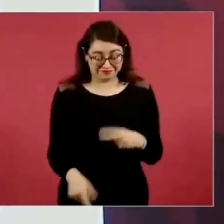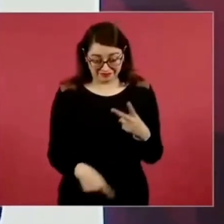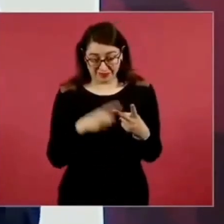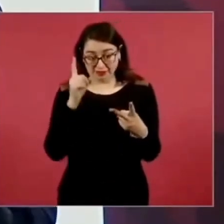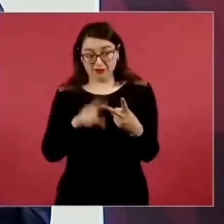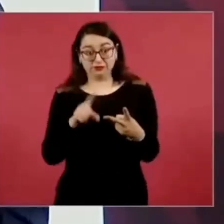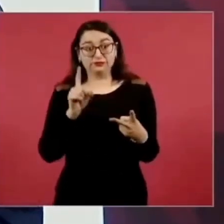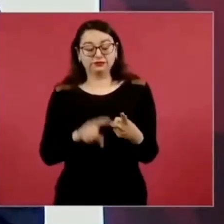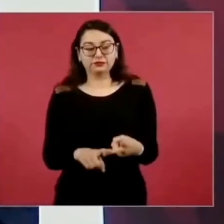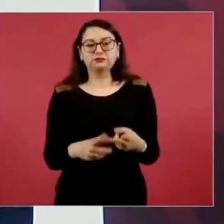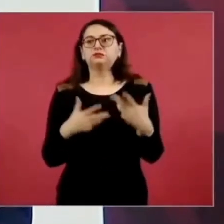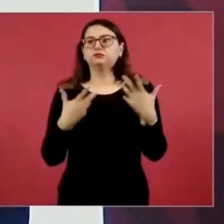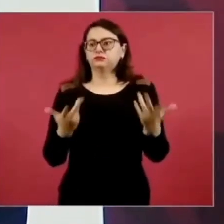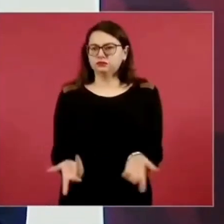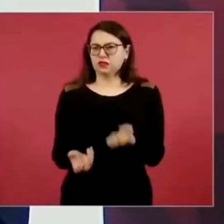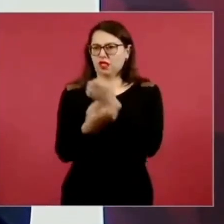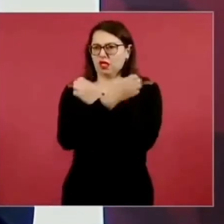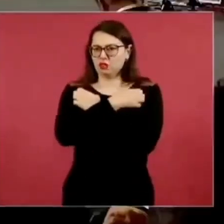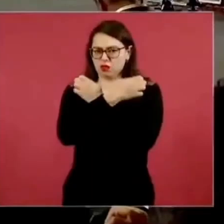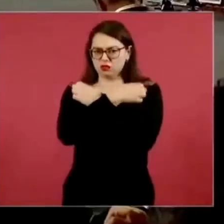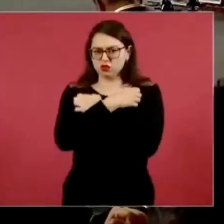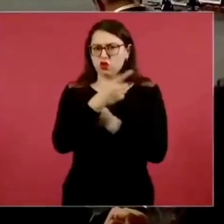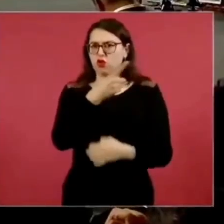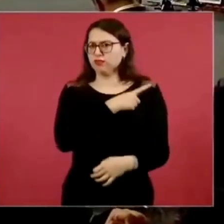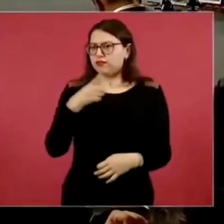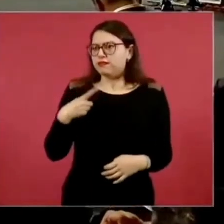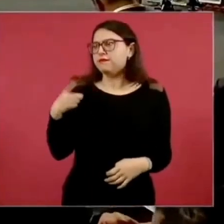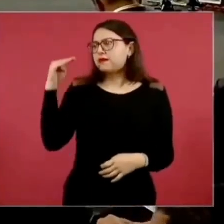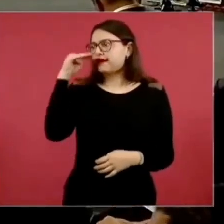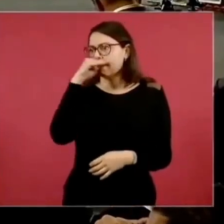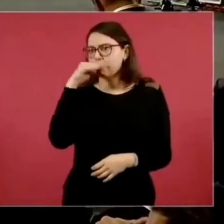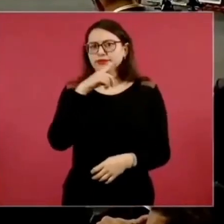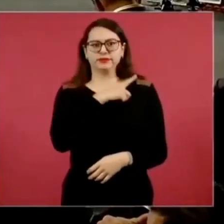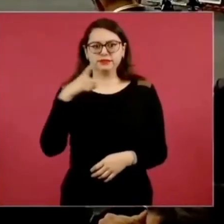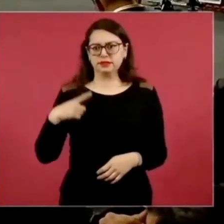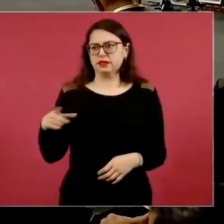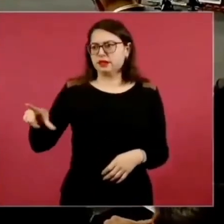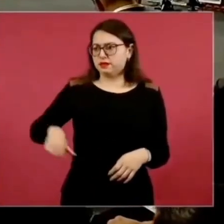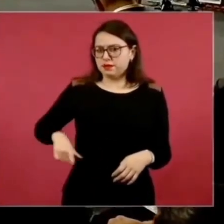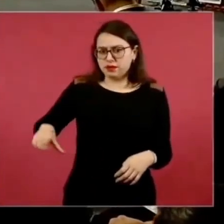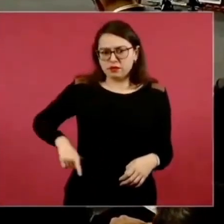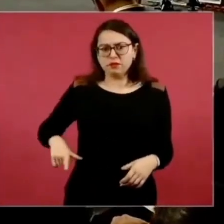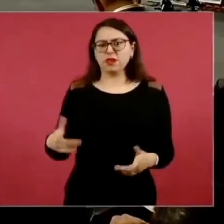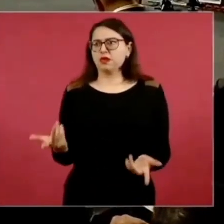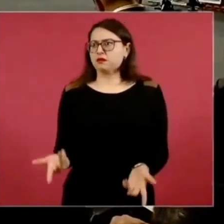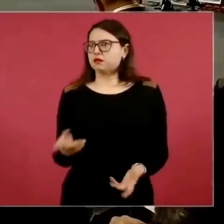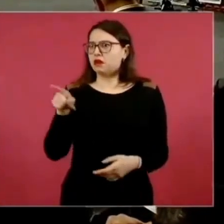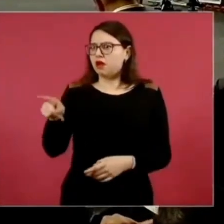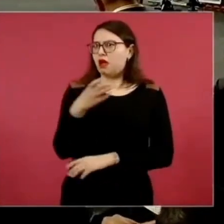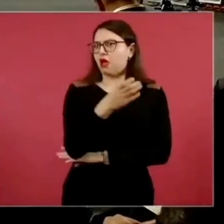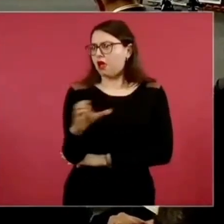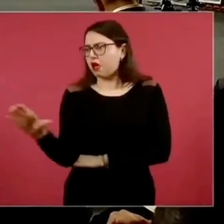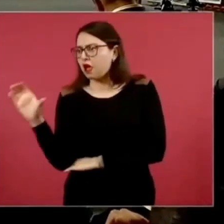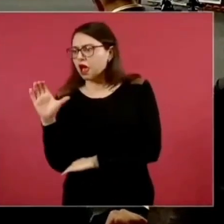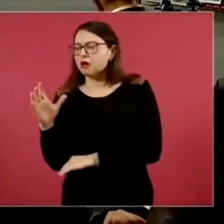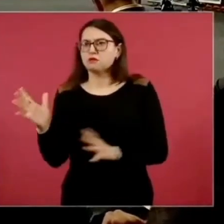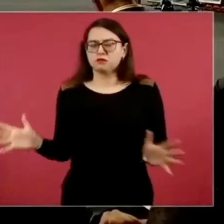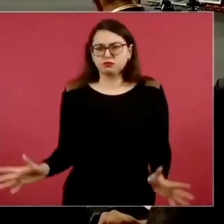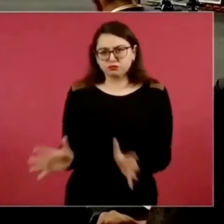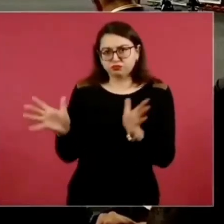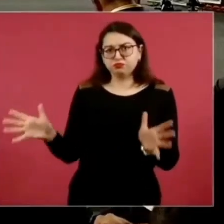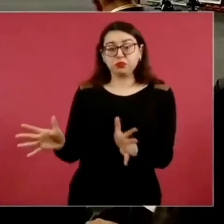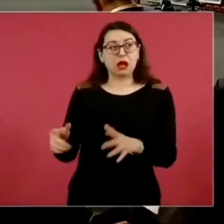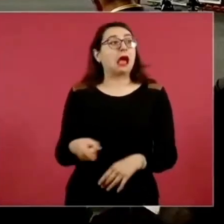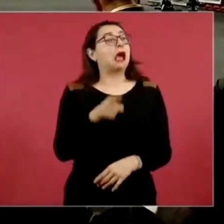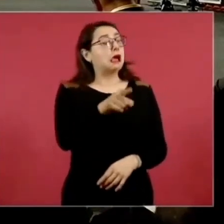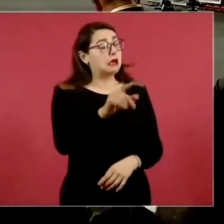los internados, la educación pública, la educación en el medio rural. Los hijos del ejército.